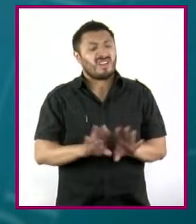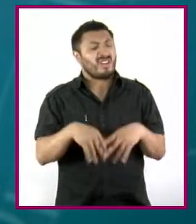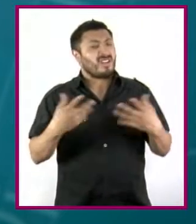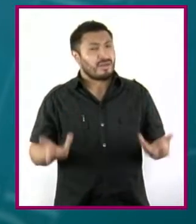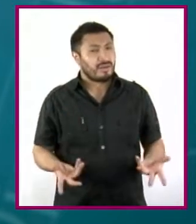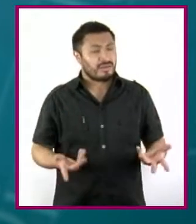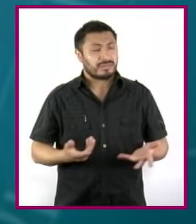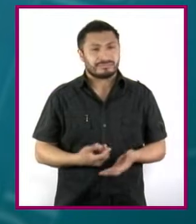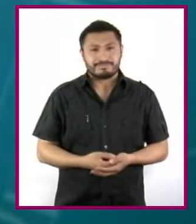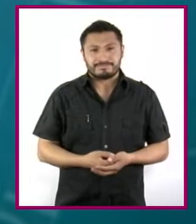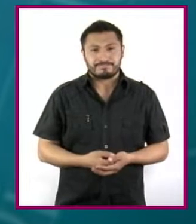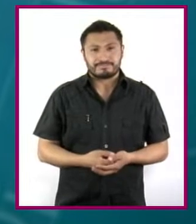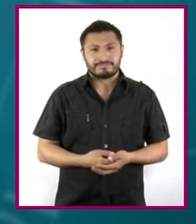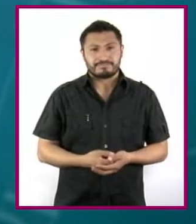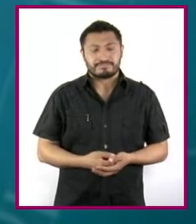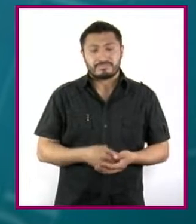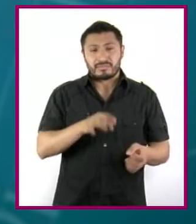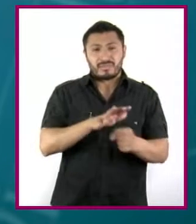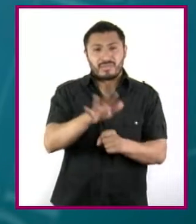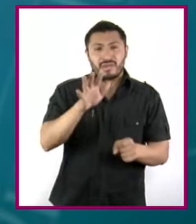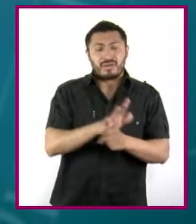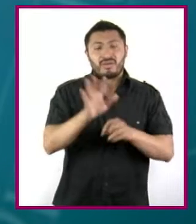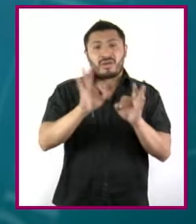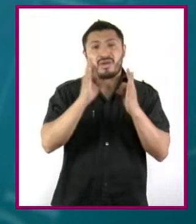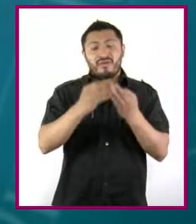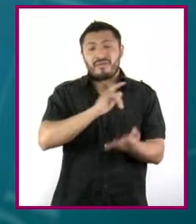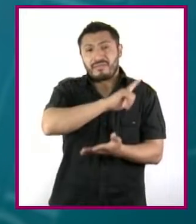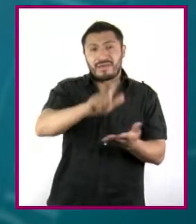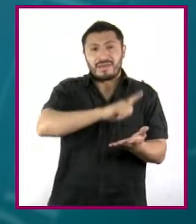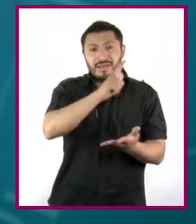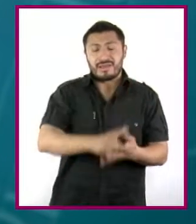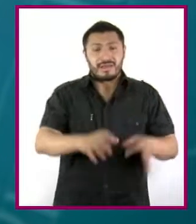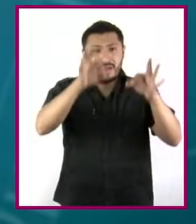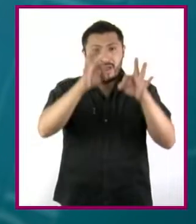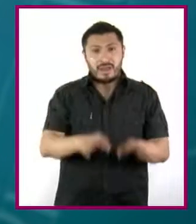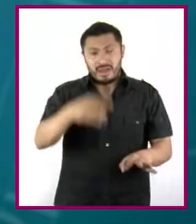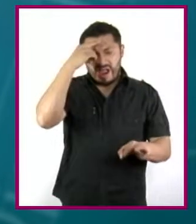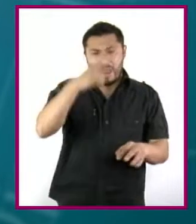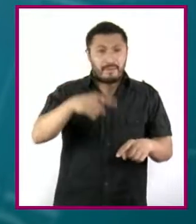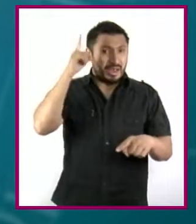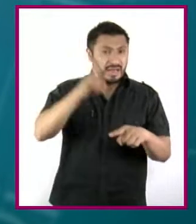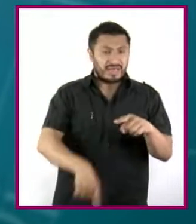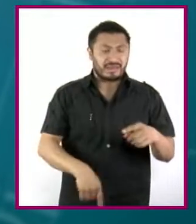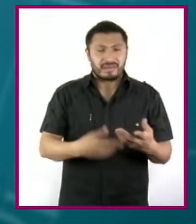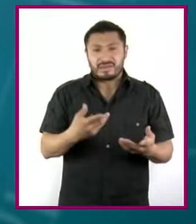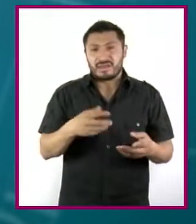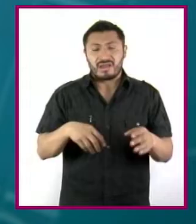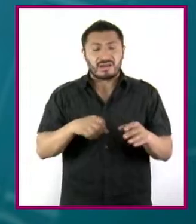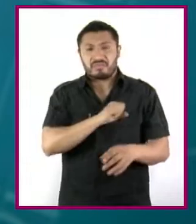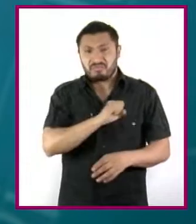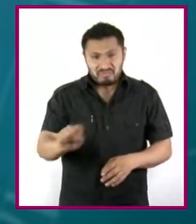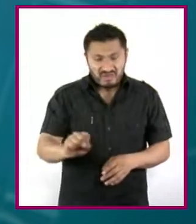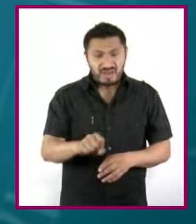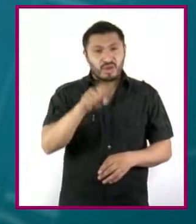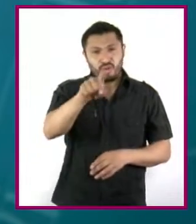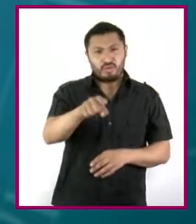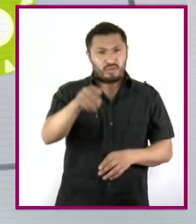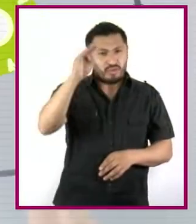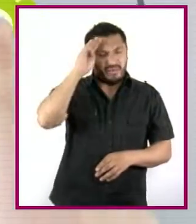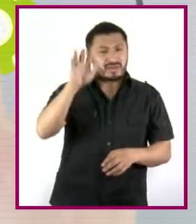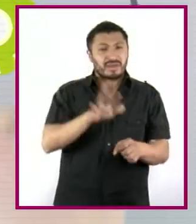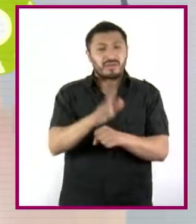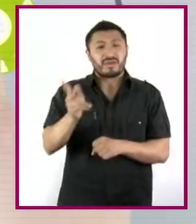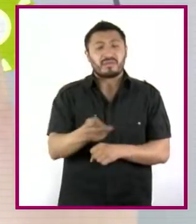nuestra comunidad? ¿Cuáles son las formas legales para enfrentar colectivamente las injusticias? ¿Y tú, qué preguntas te harías?